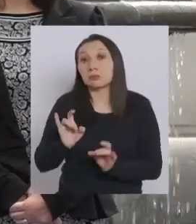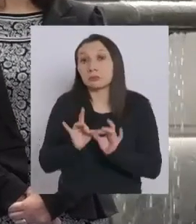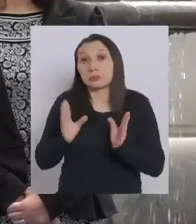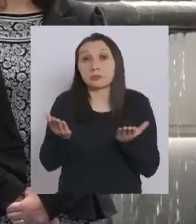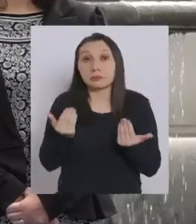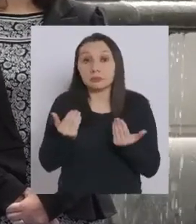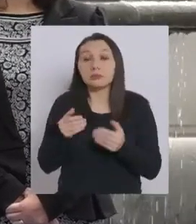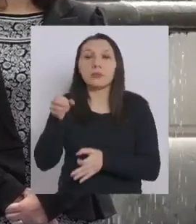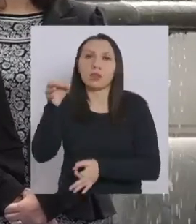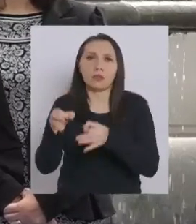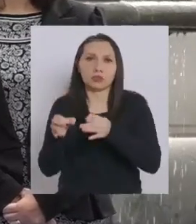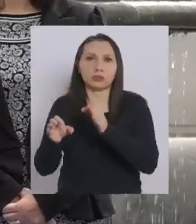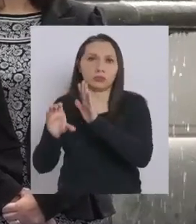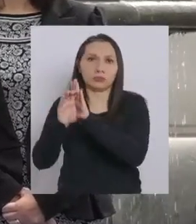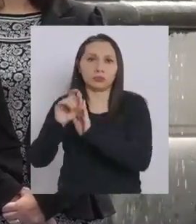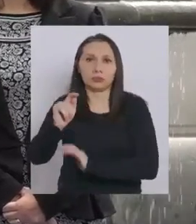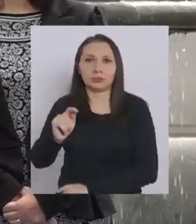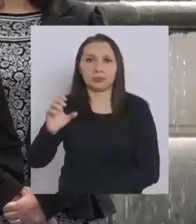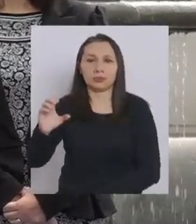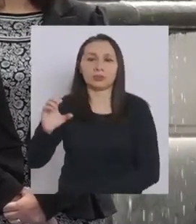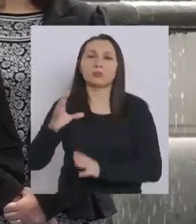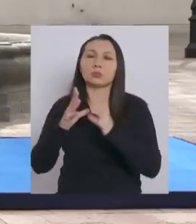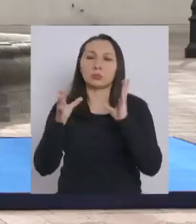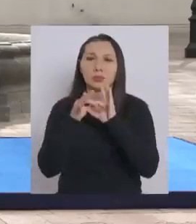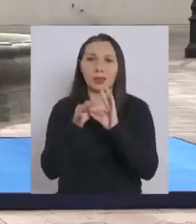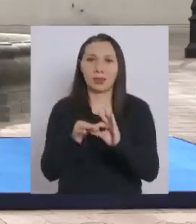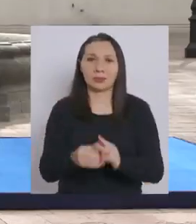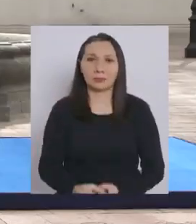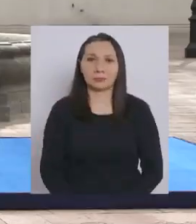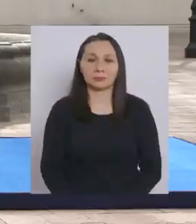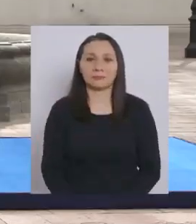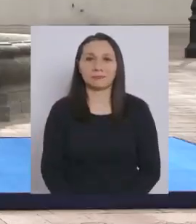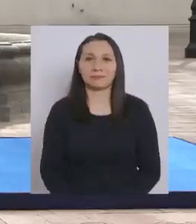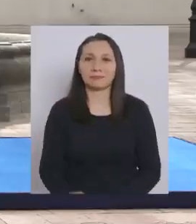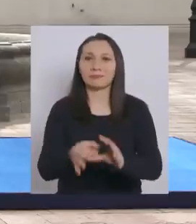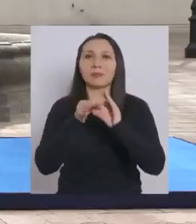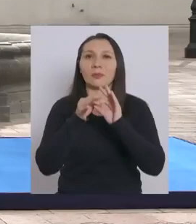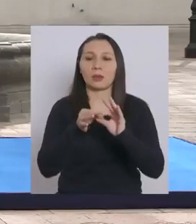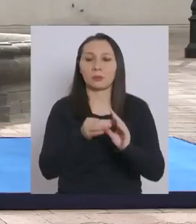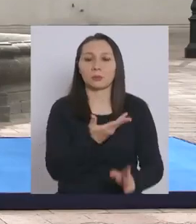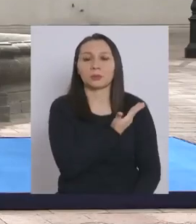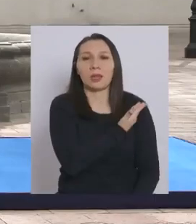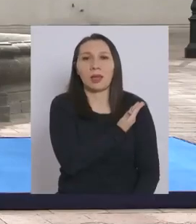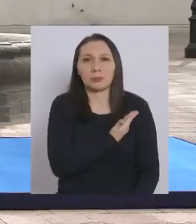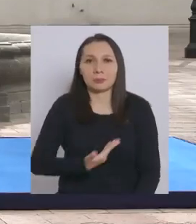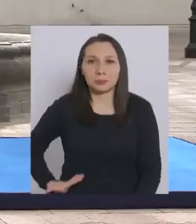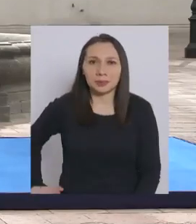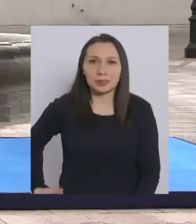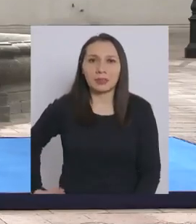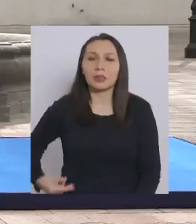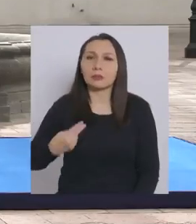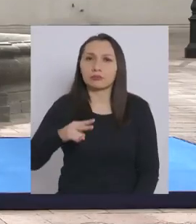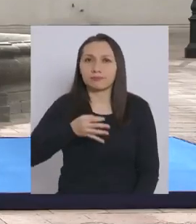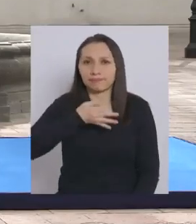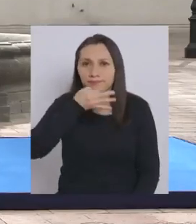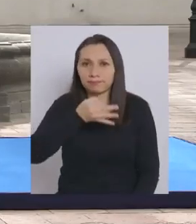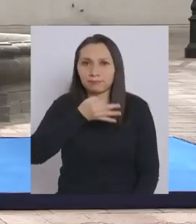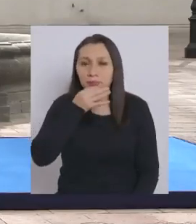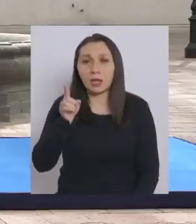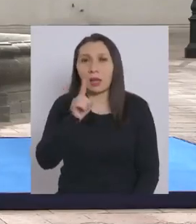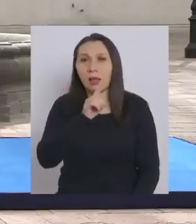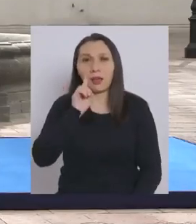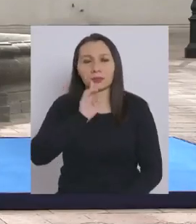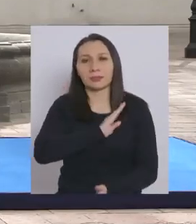necesario, en el Tribunal Constitucional. Muchas gracias. Muchas gracias, presidente. por sus palabras. De esta